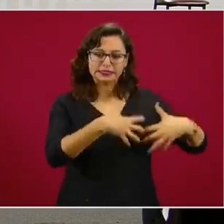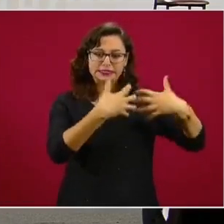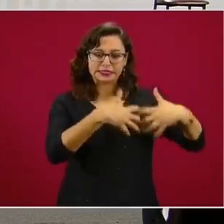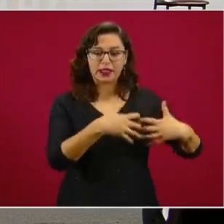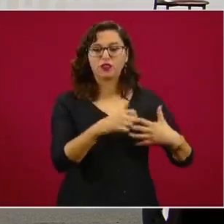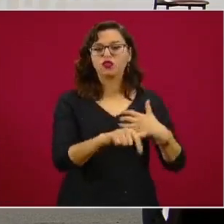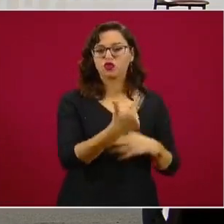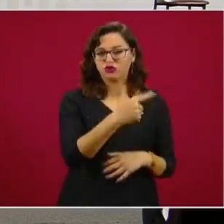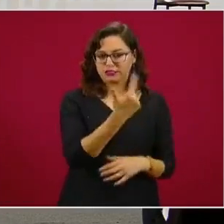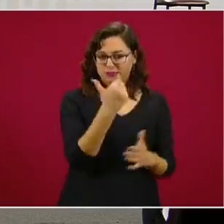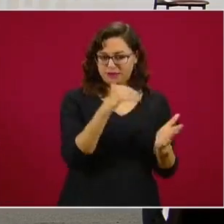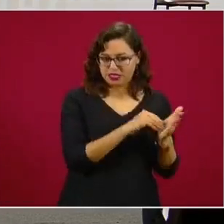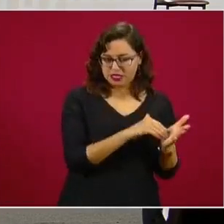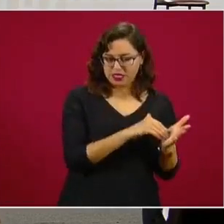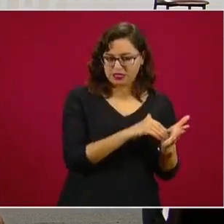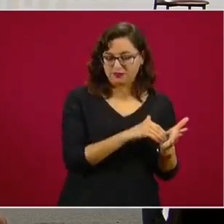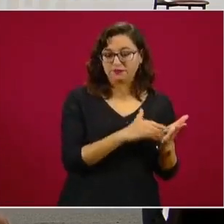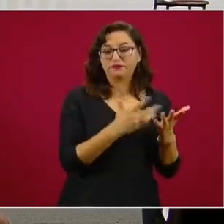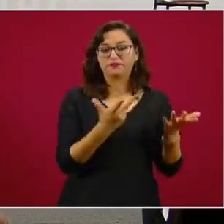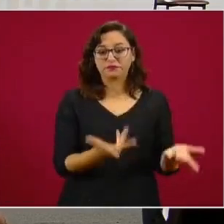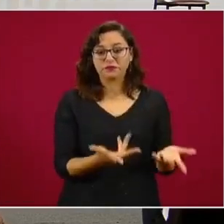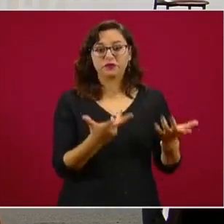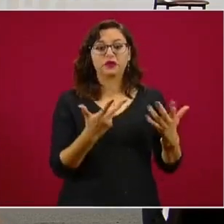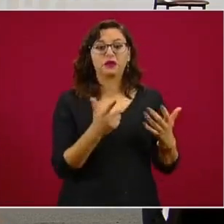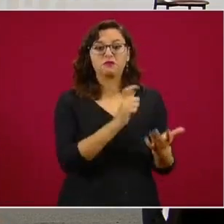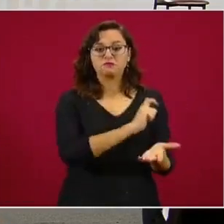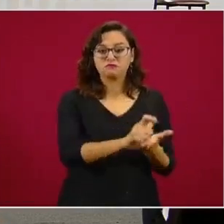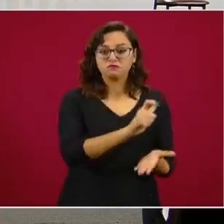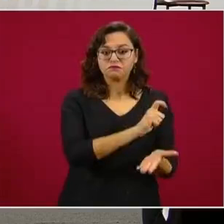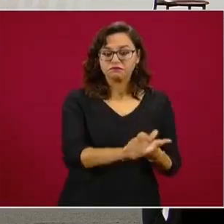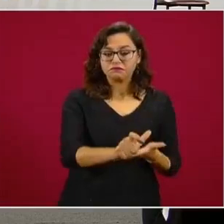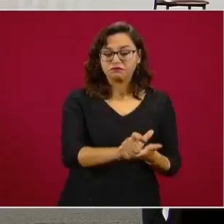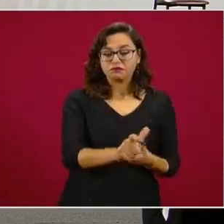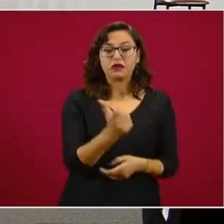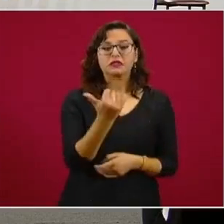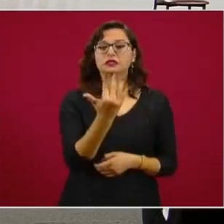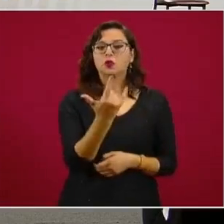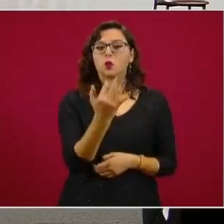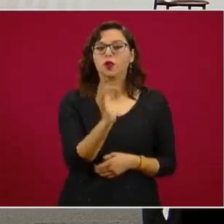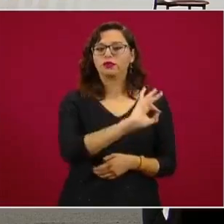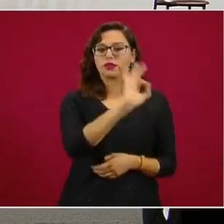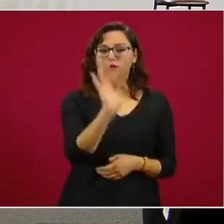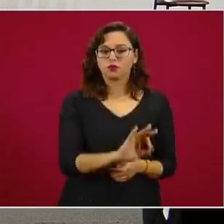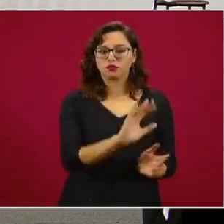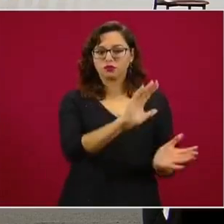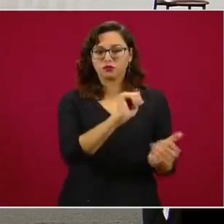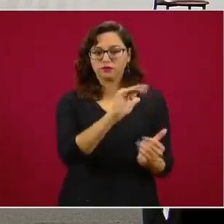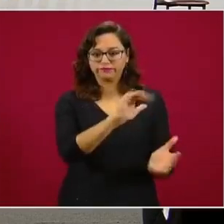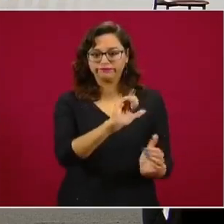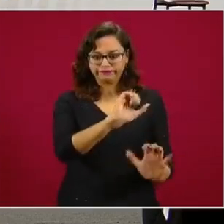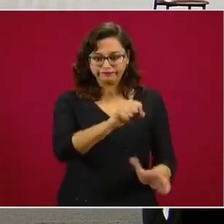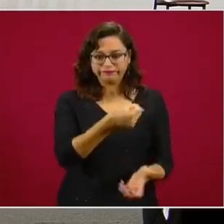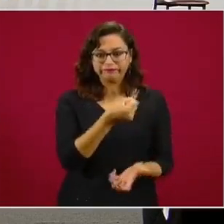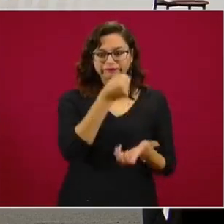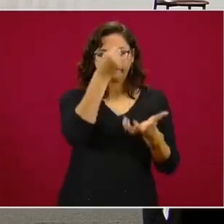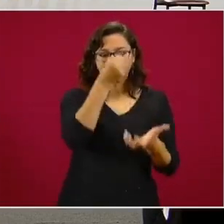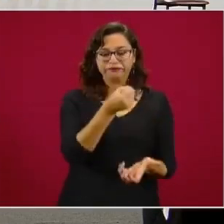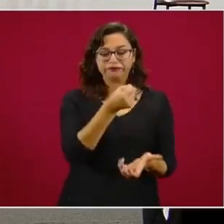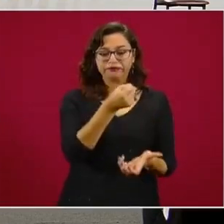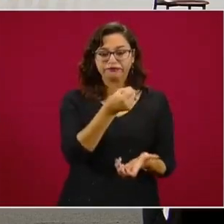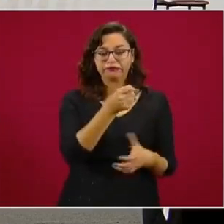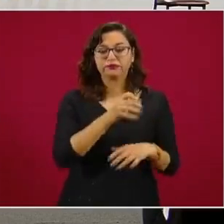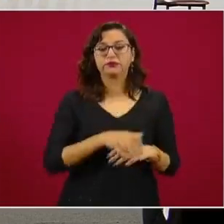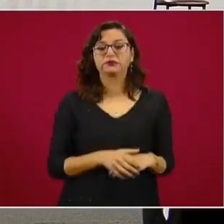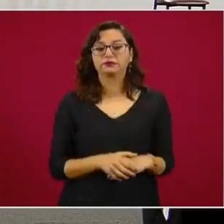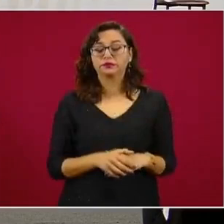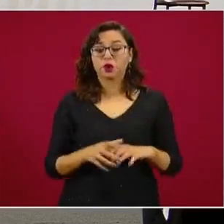12,000 personas. Y ellos representan o contribuyen con el 50% de la recaudación. Entonces, tenemos